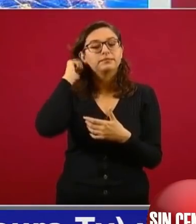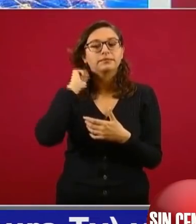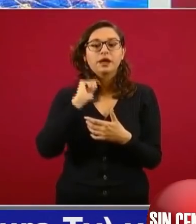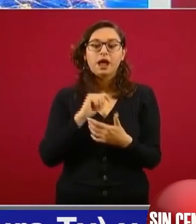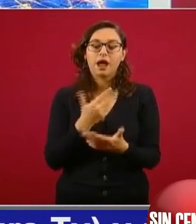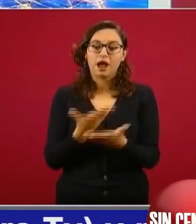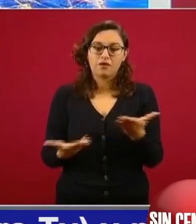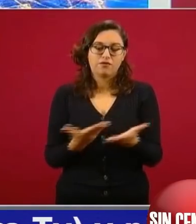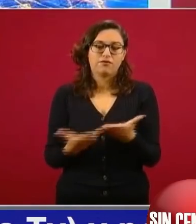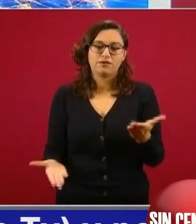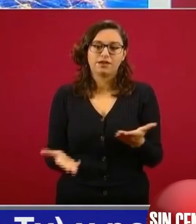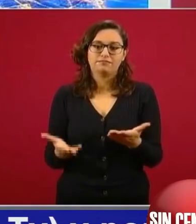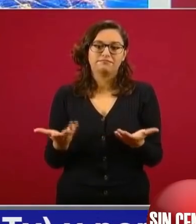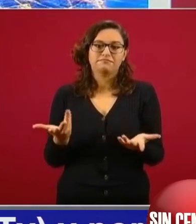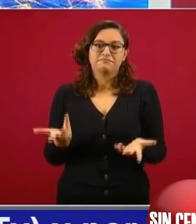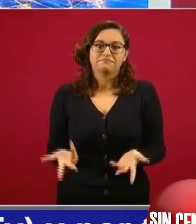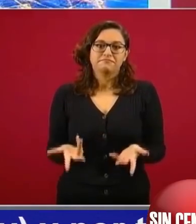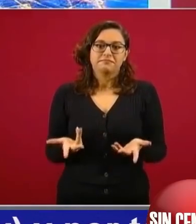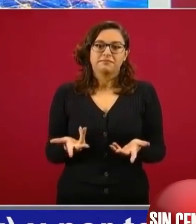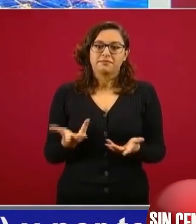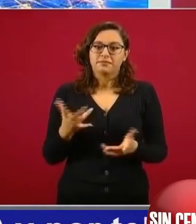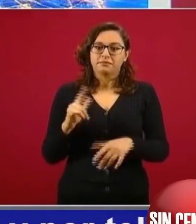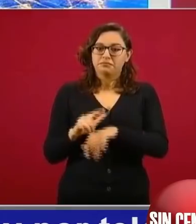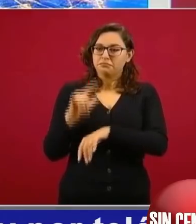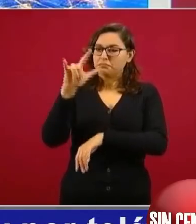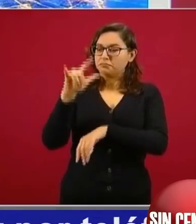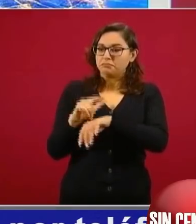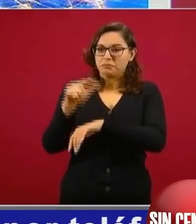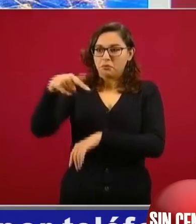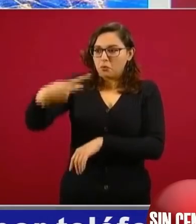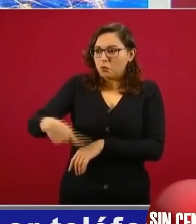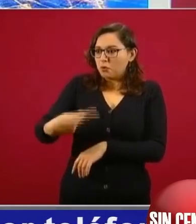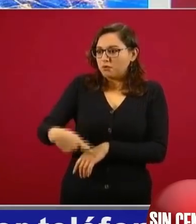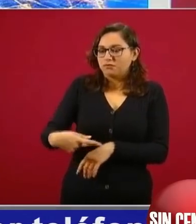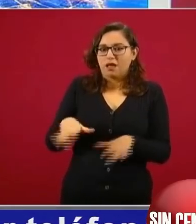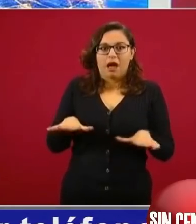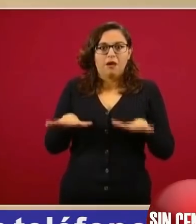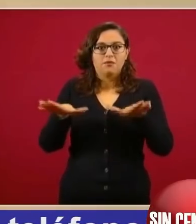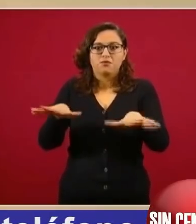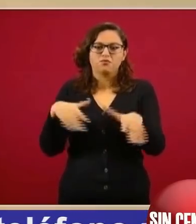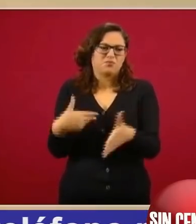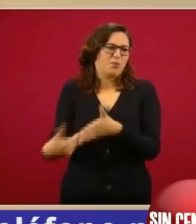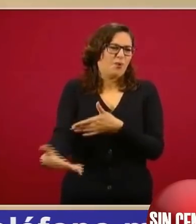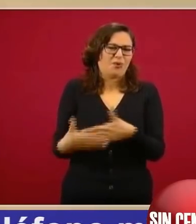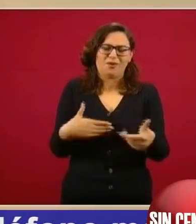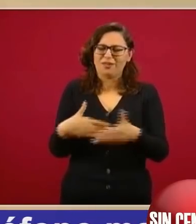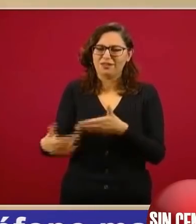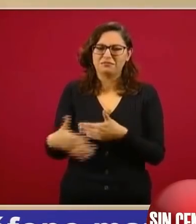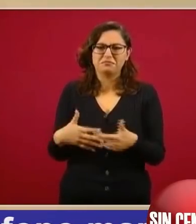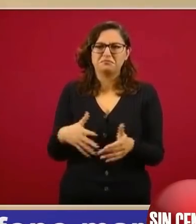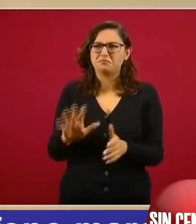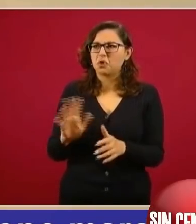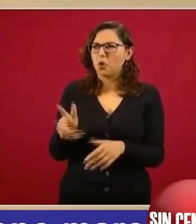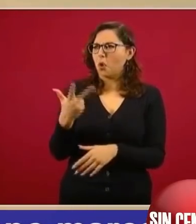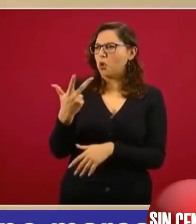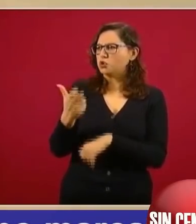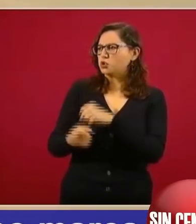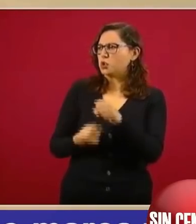que tenemos una de las flotas más modernas del mundo, tiene 8 años promedio de